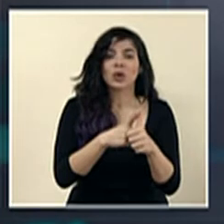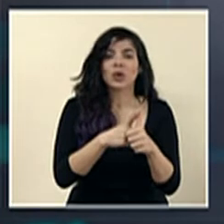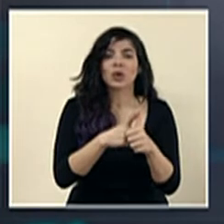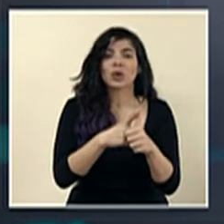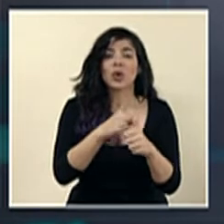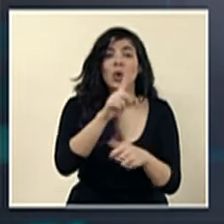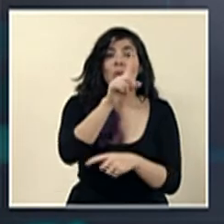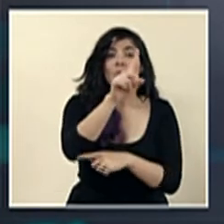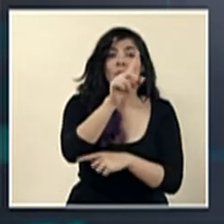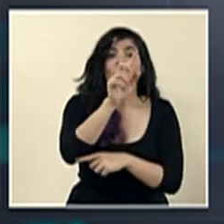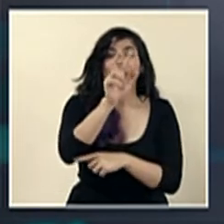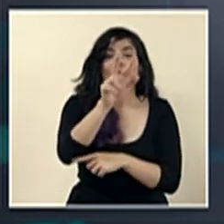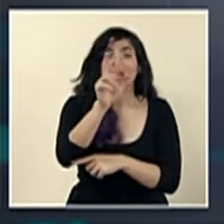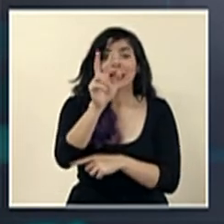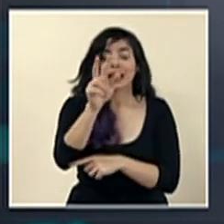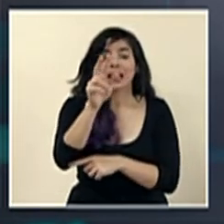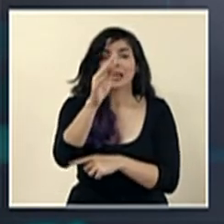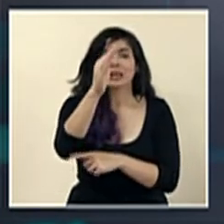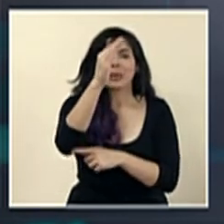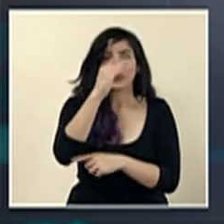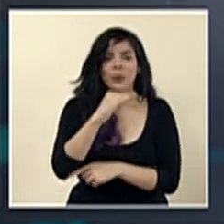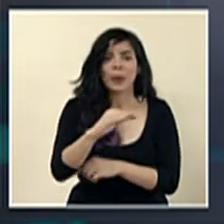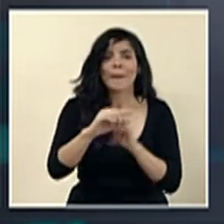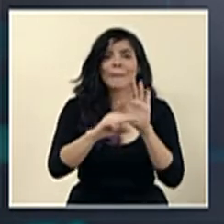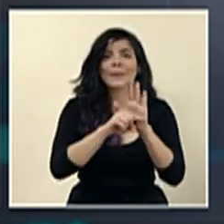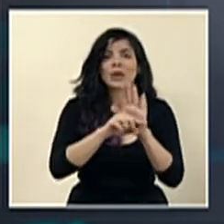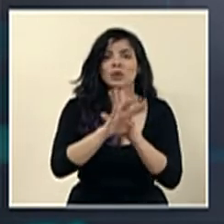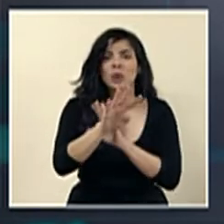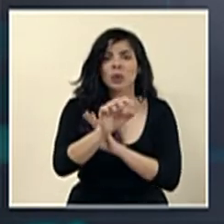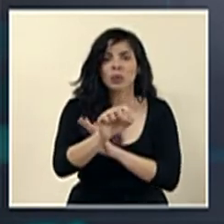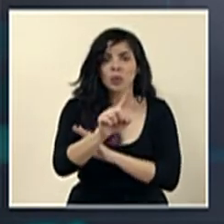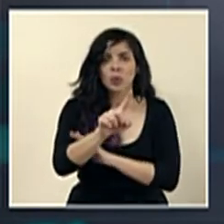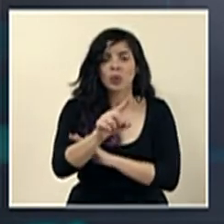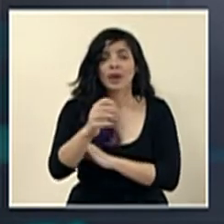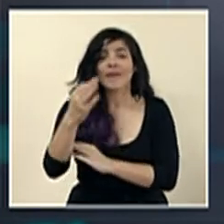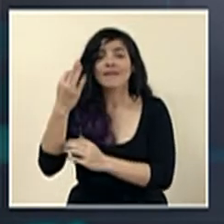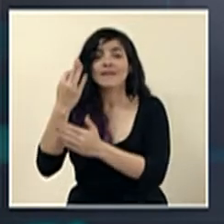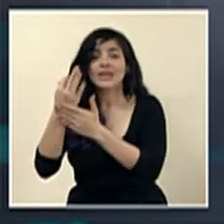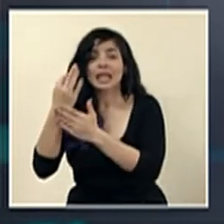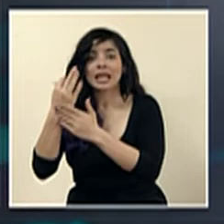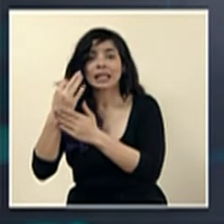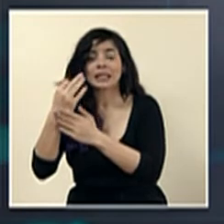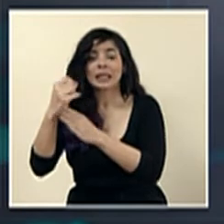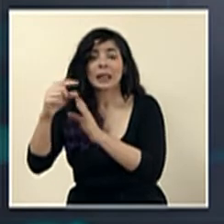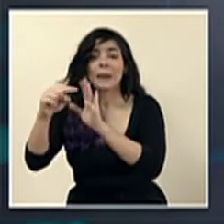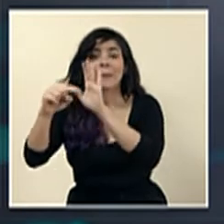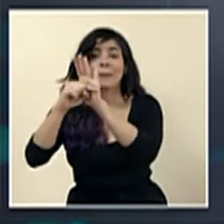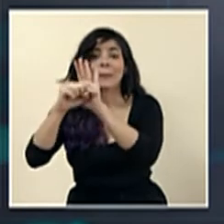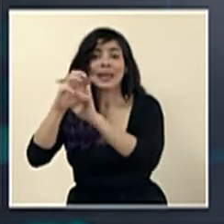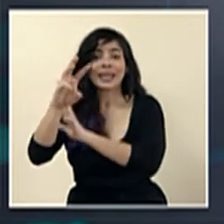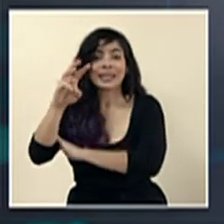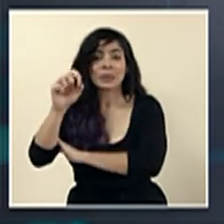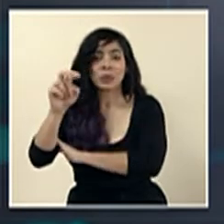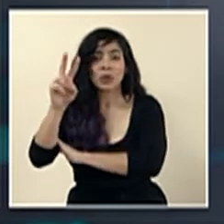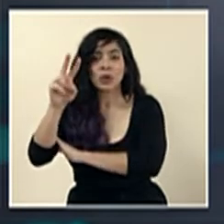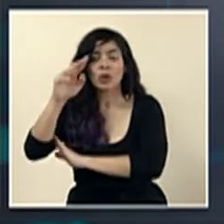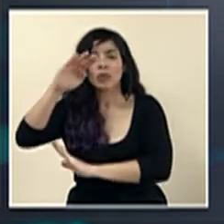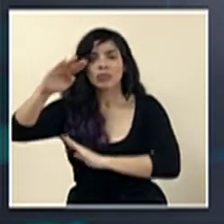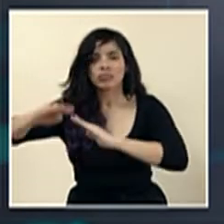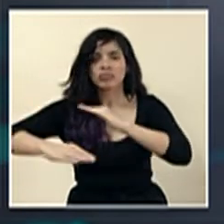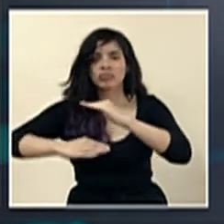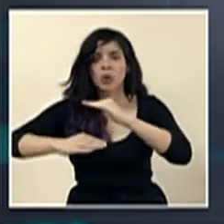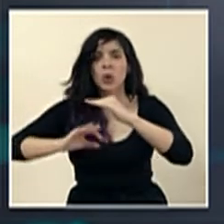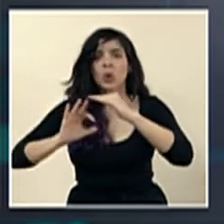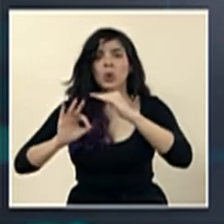de 1.33 a menos 4.1 y el financiero de menos 6.2 a